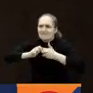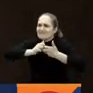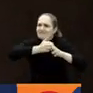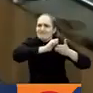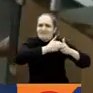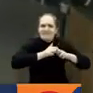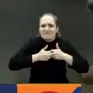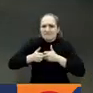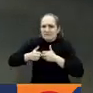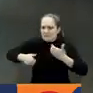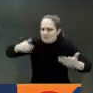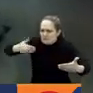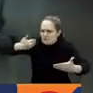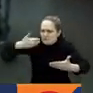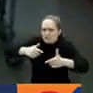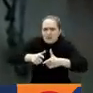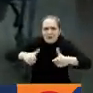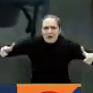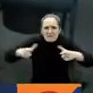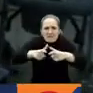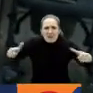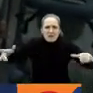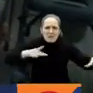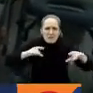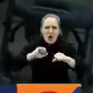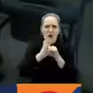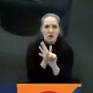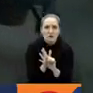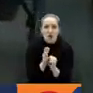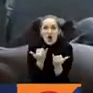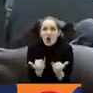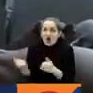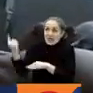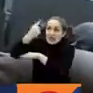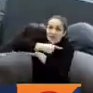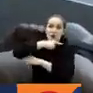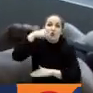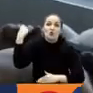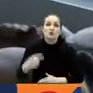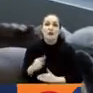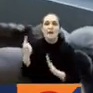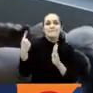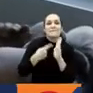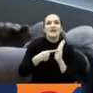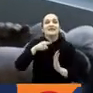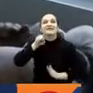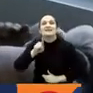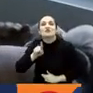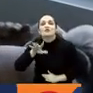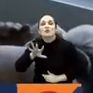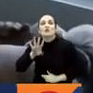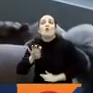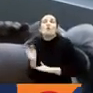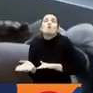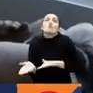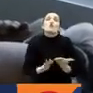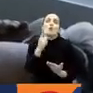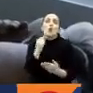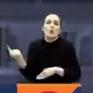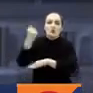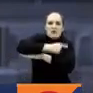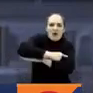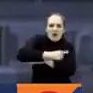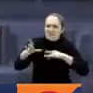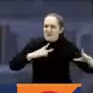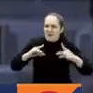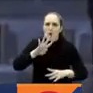titulares hablan de marcas en coronavirus. Rusia reportó hoy 1.159 decesos y más de 40.000 contagios.